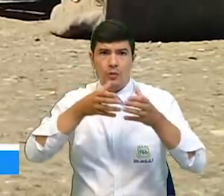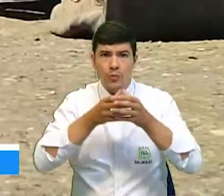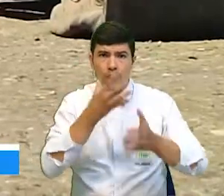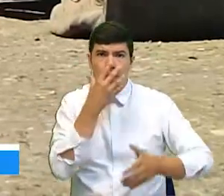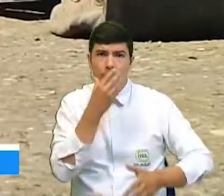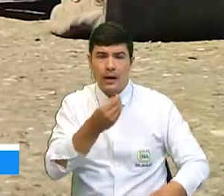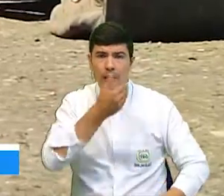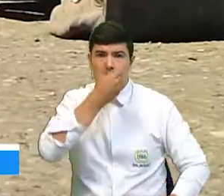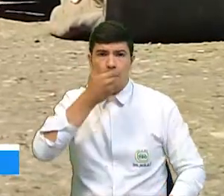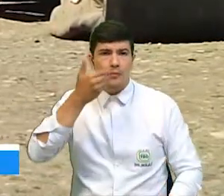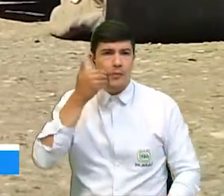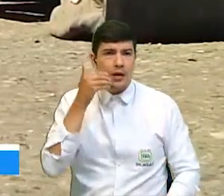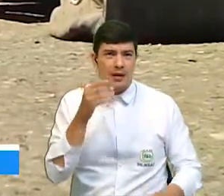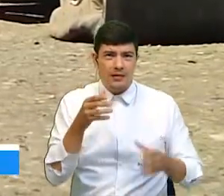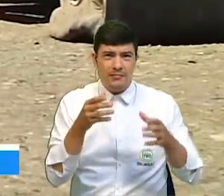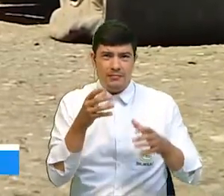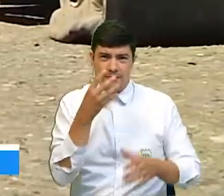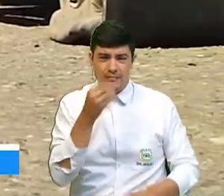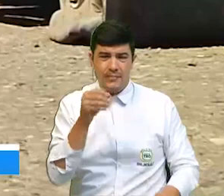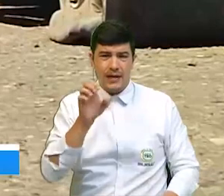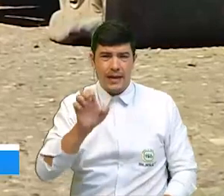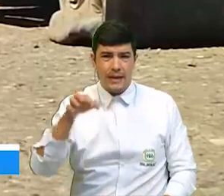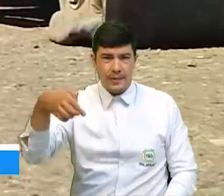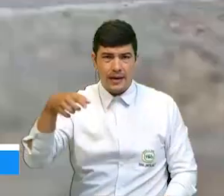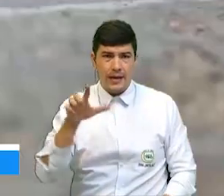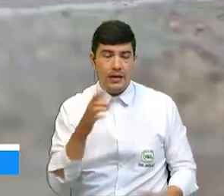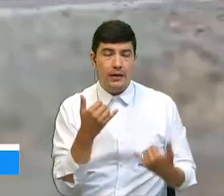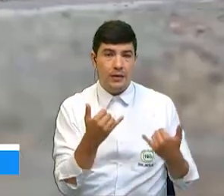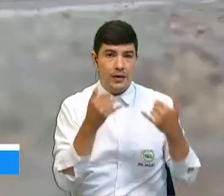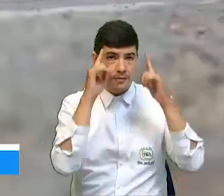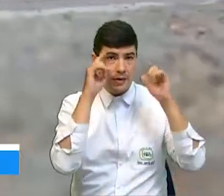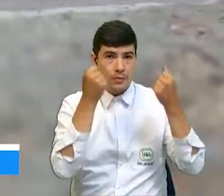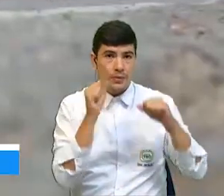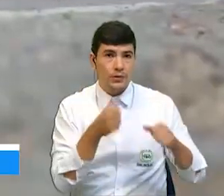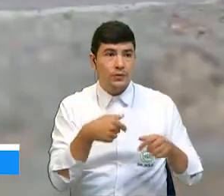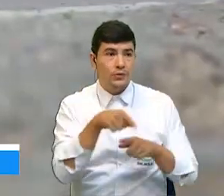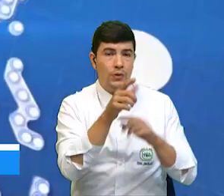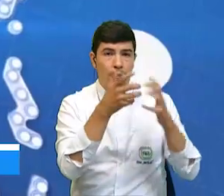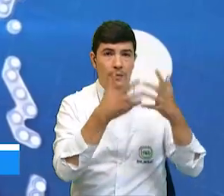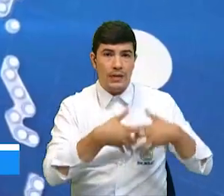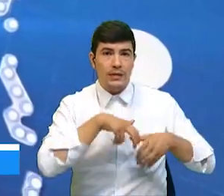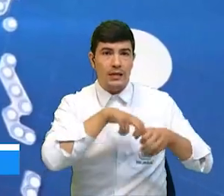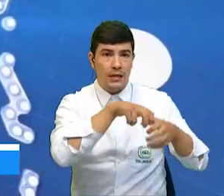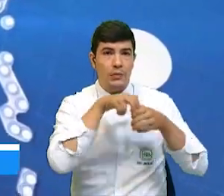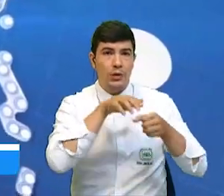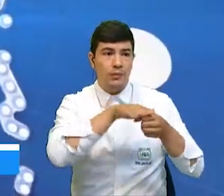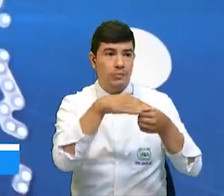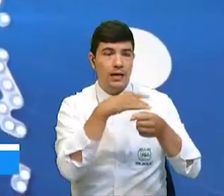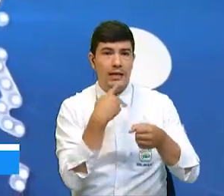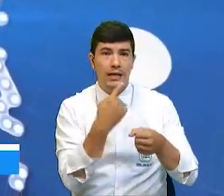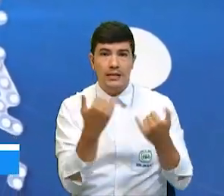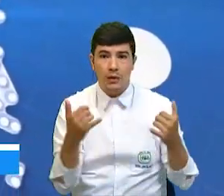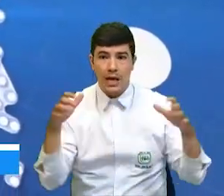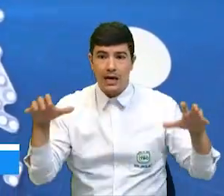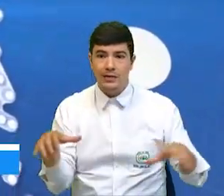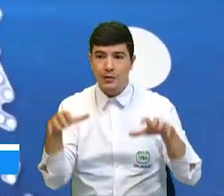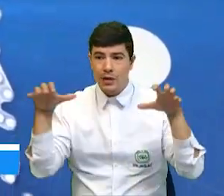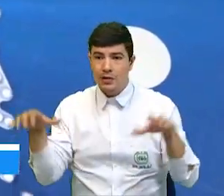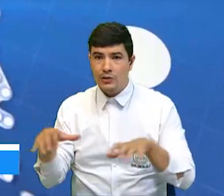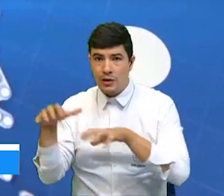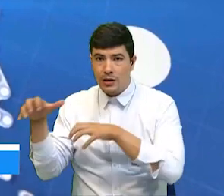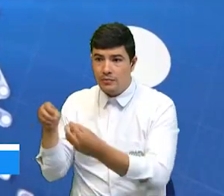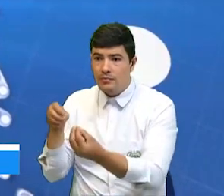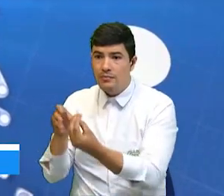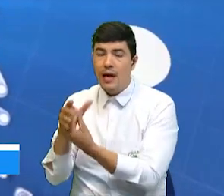del EPL ha despertado temor entre los conductores de transporte de carga pesada, quienes señalan que las constantes acciones violentas les